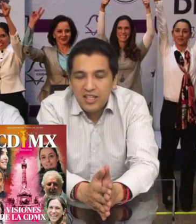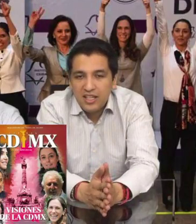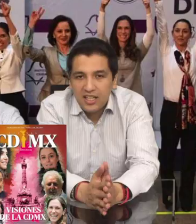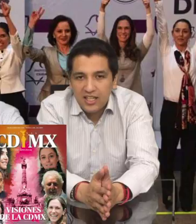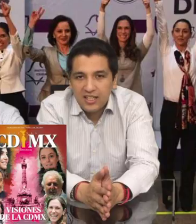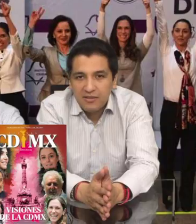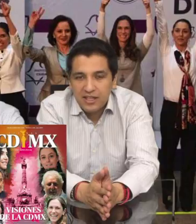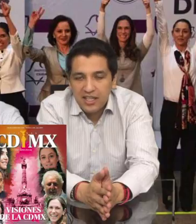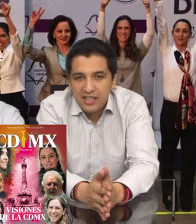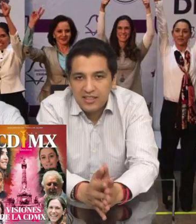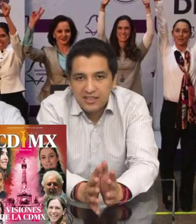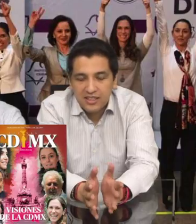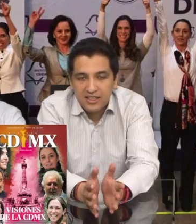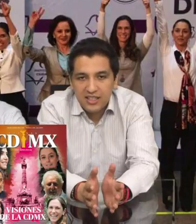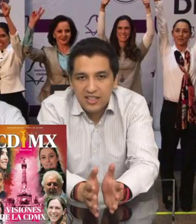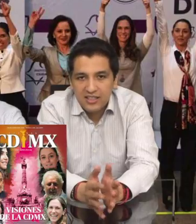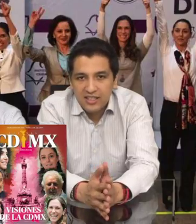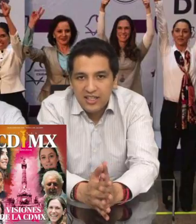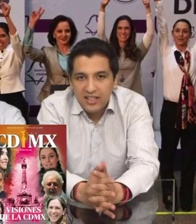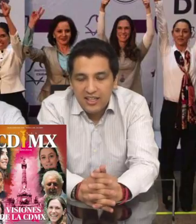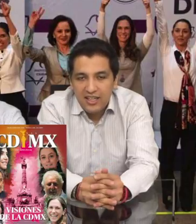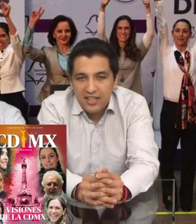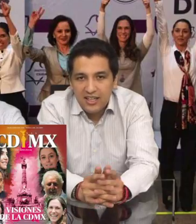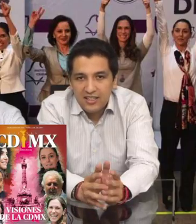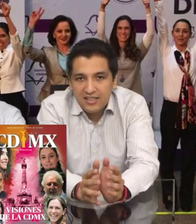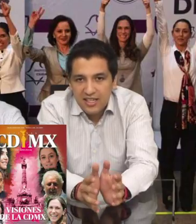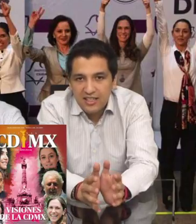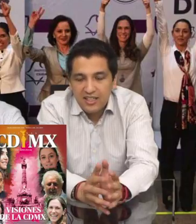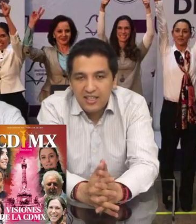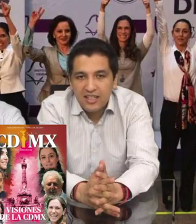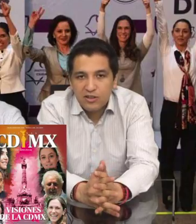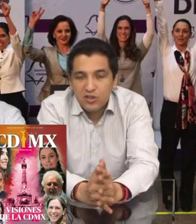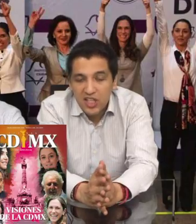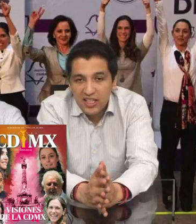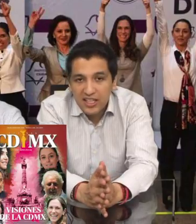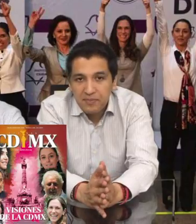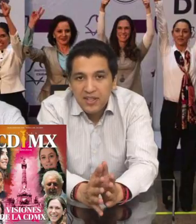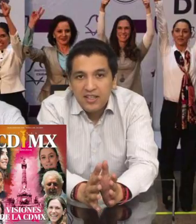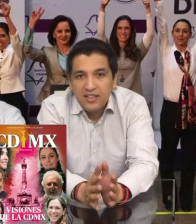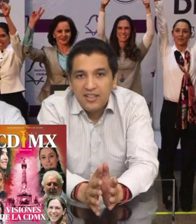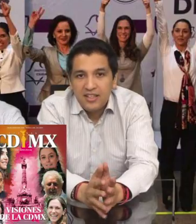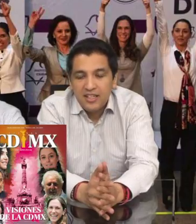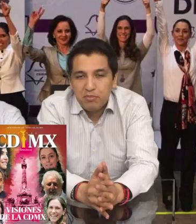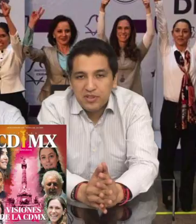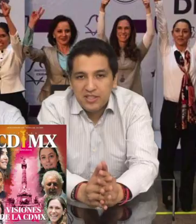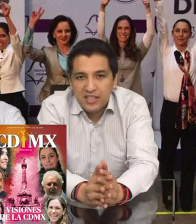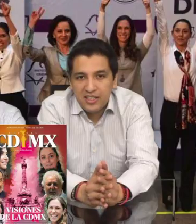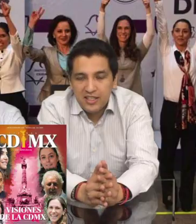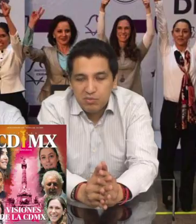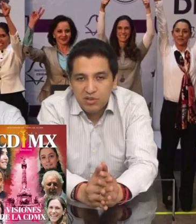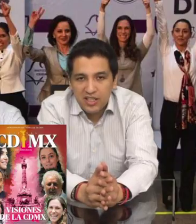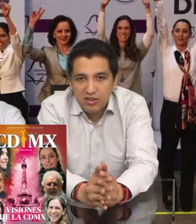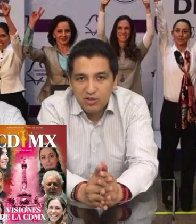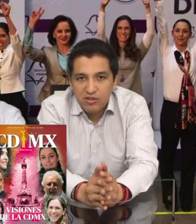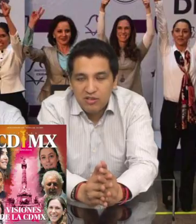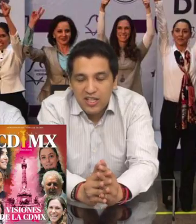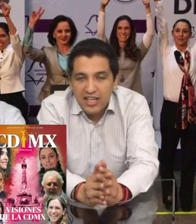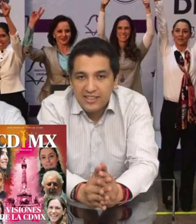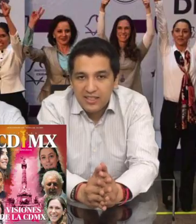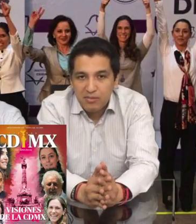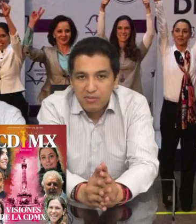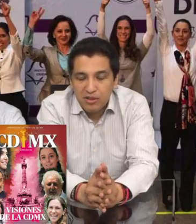y Alejandra Barrales, las candidatas que están en la contienda y que pues se disputarán